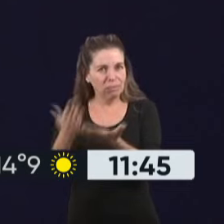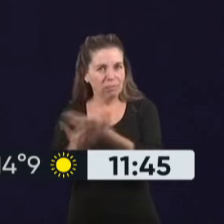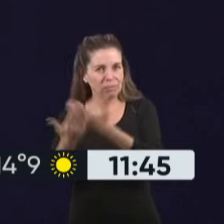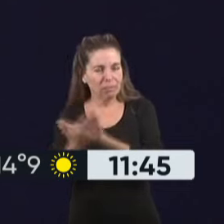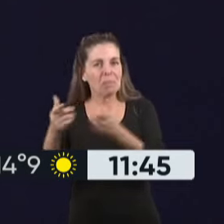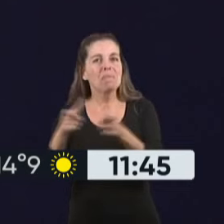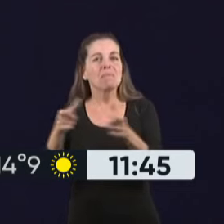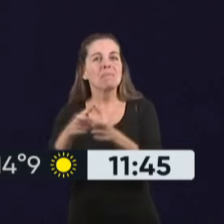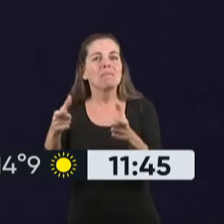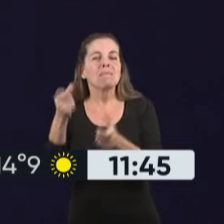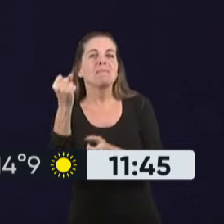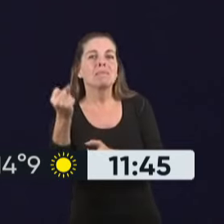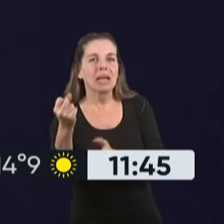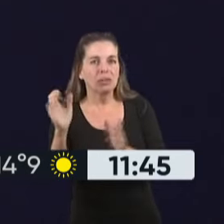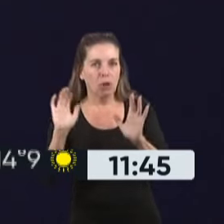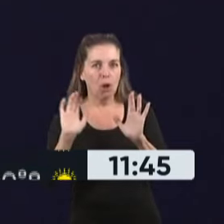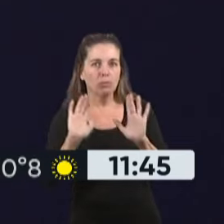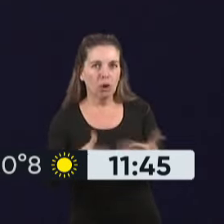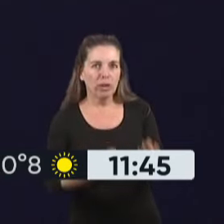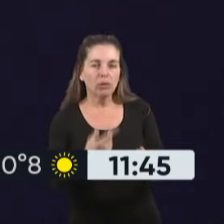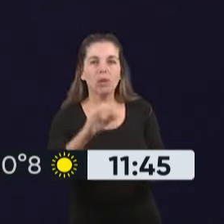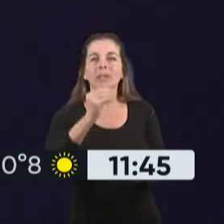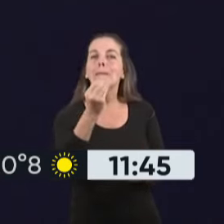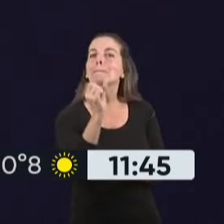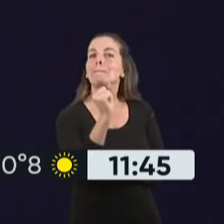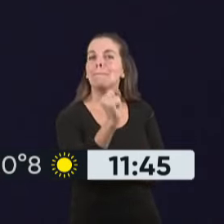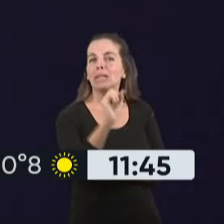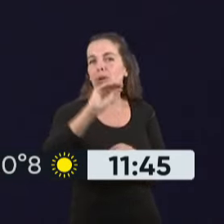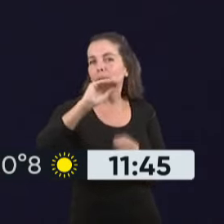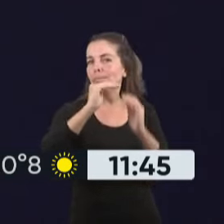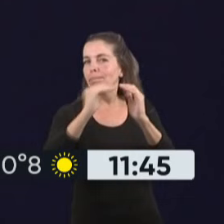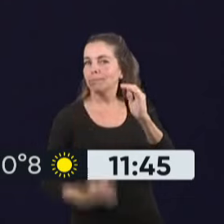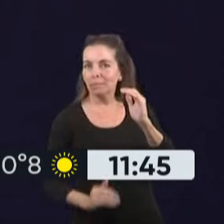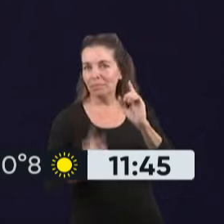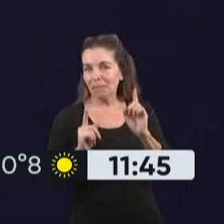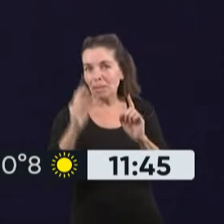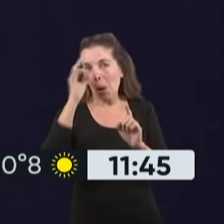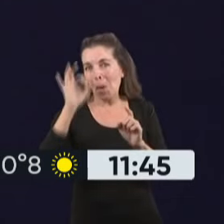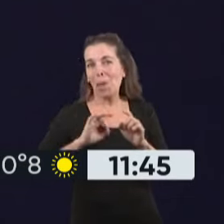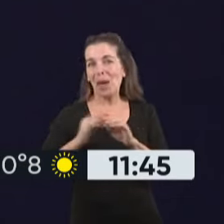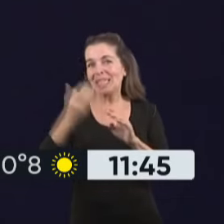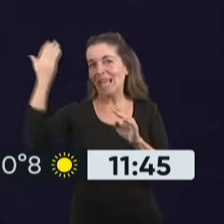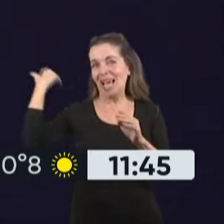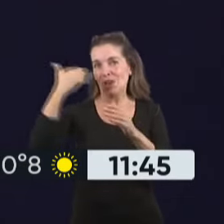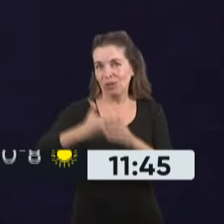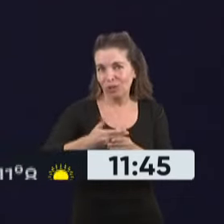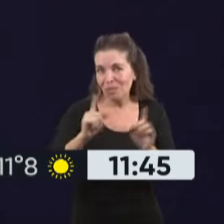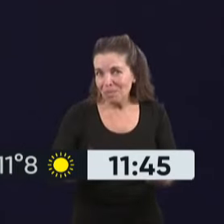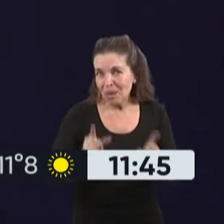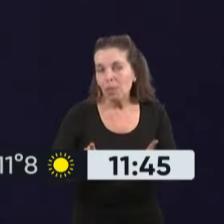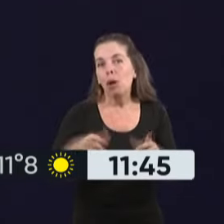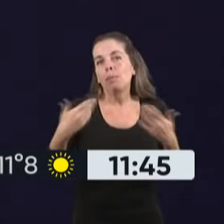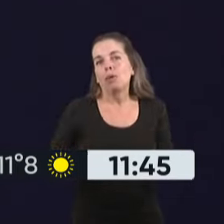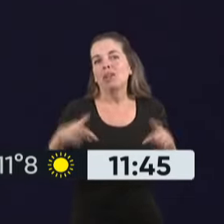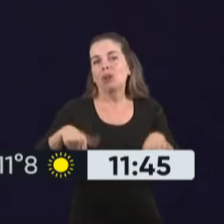en lo que ocurrió a través de estos 20 años y que lo vemos hoy con los niveles de inflación que